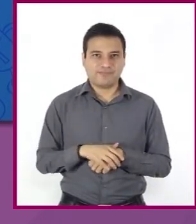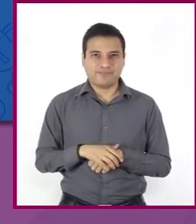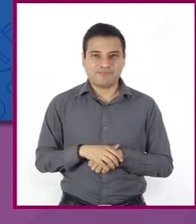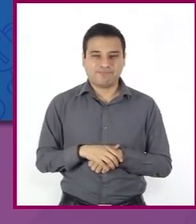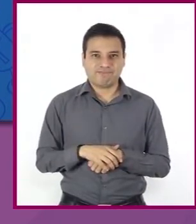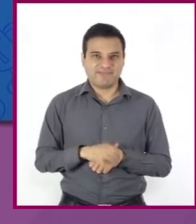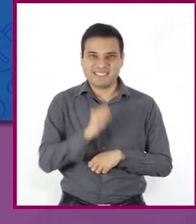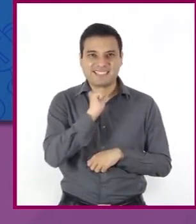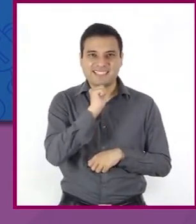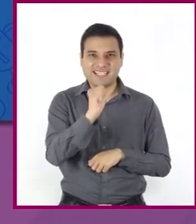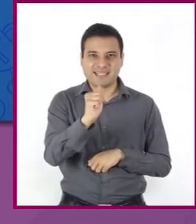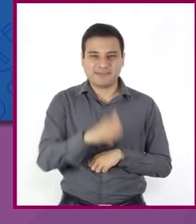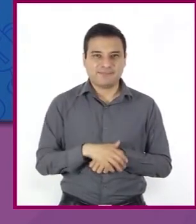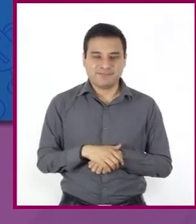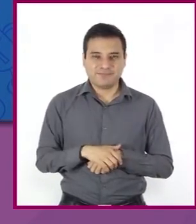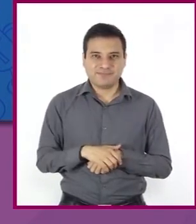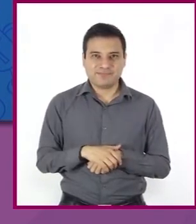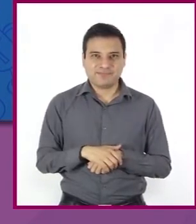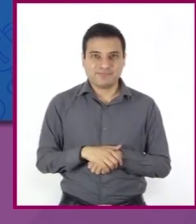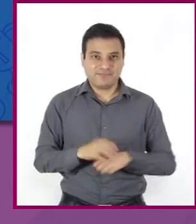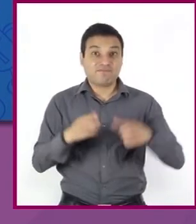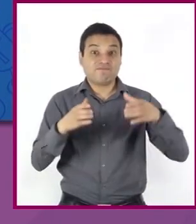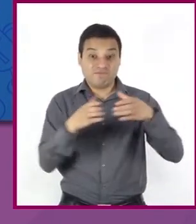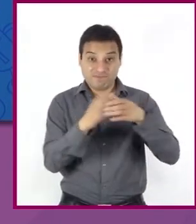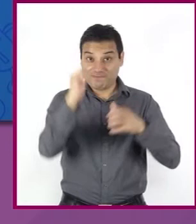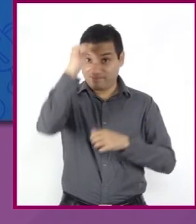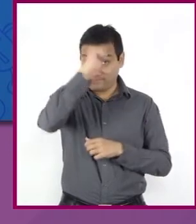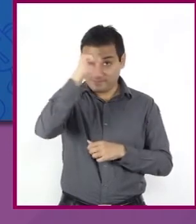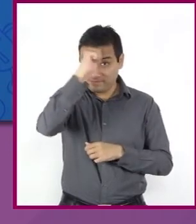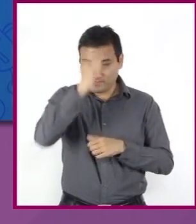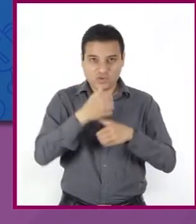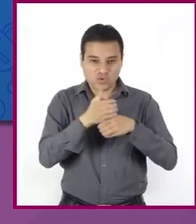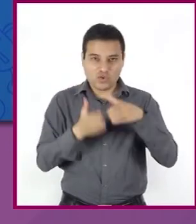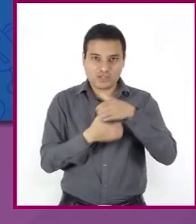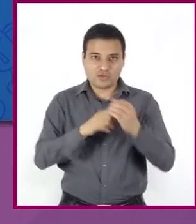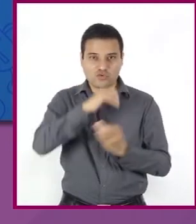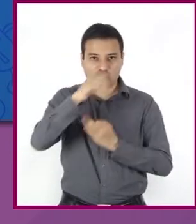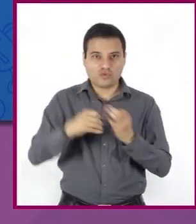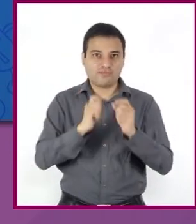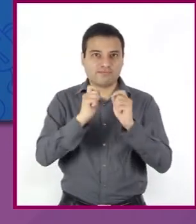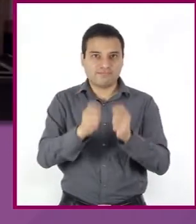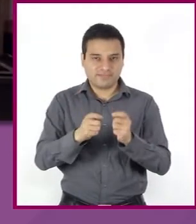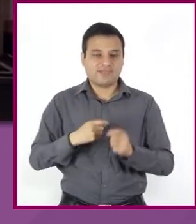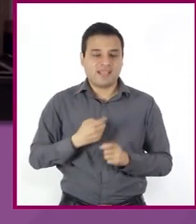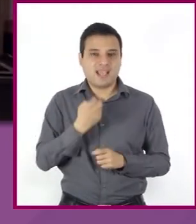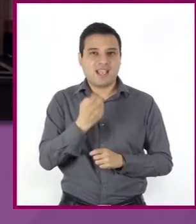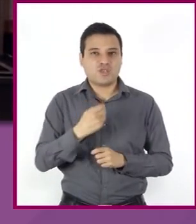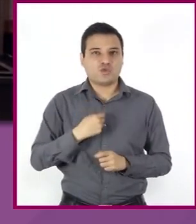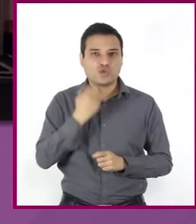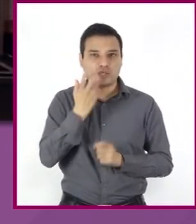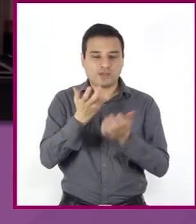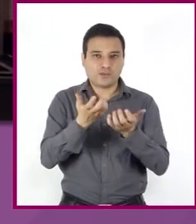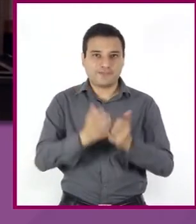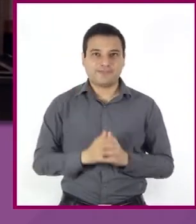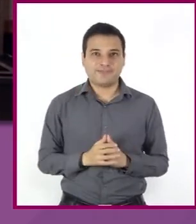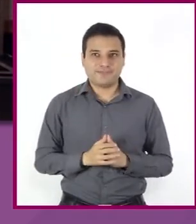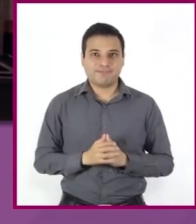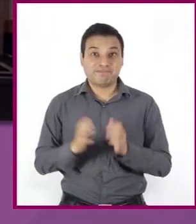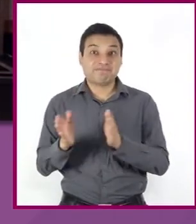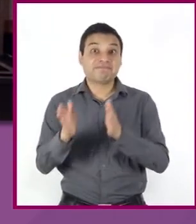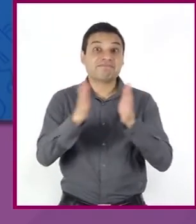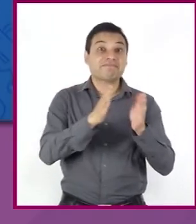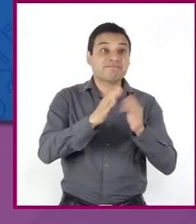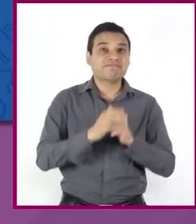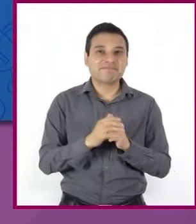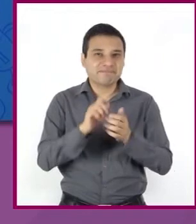ningún modo. Para los jesuitas todo. Lo dicho es mi deseo. Ahora la versión de